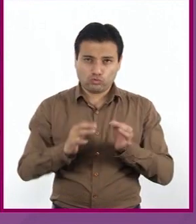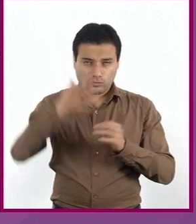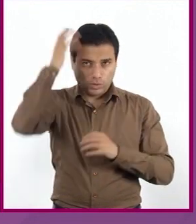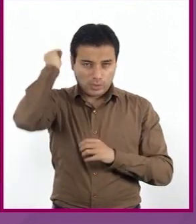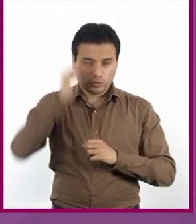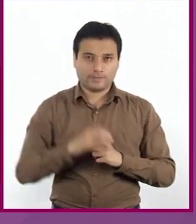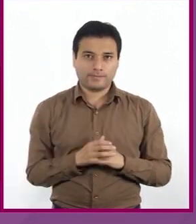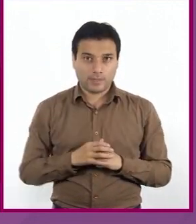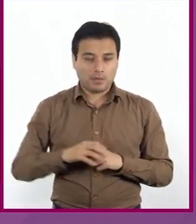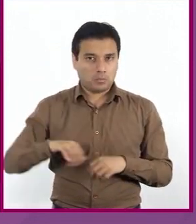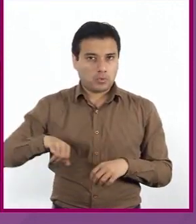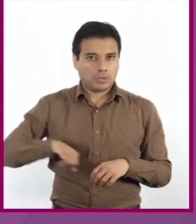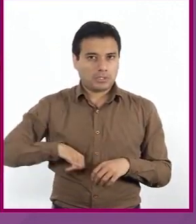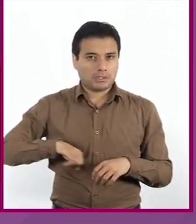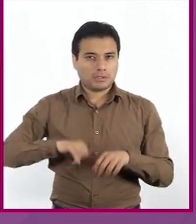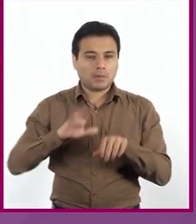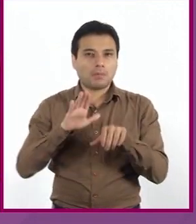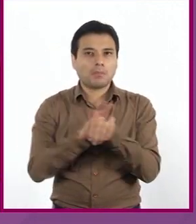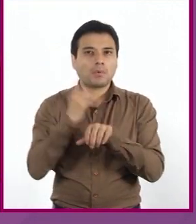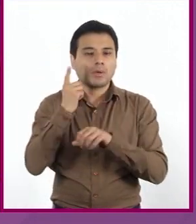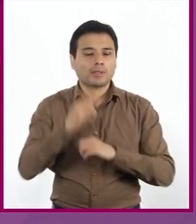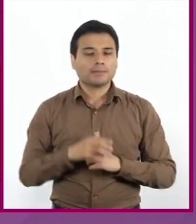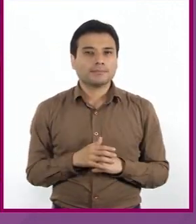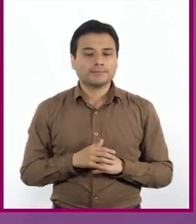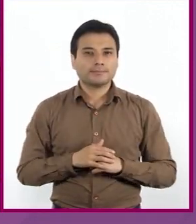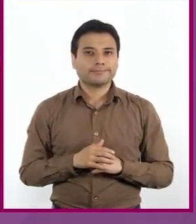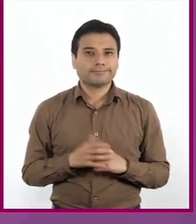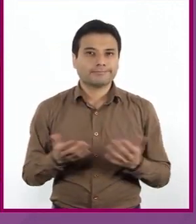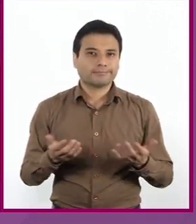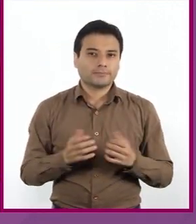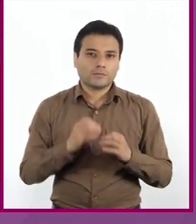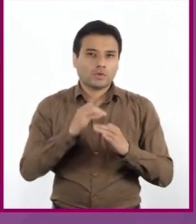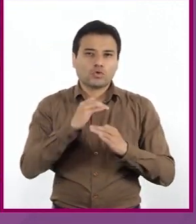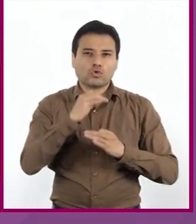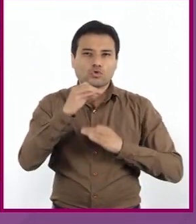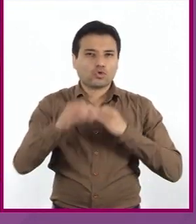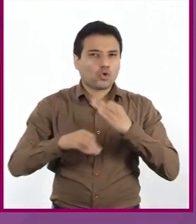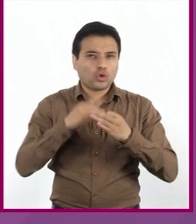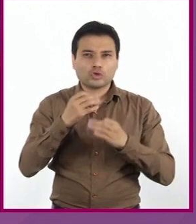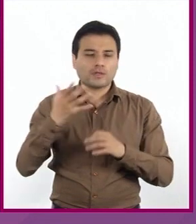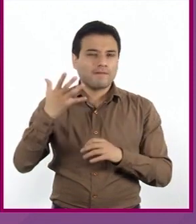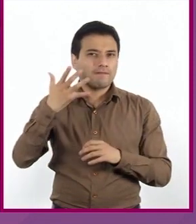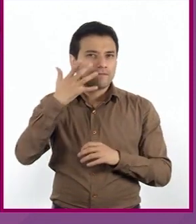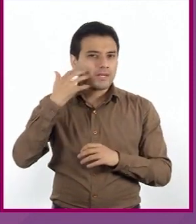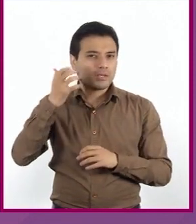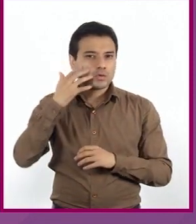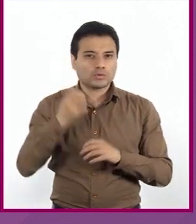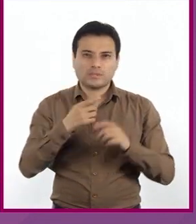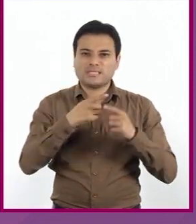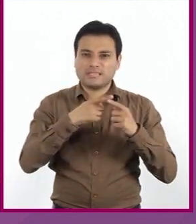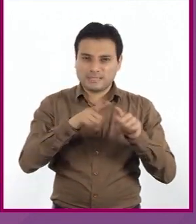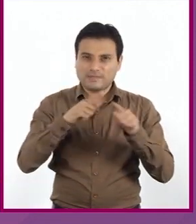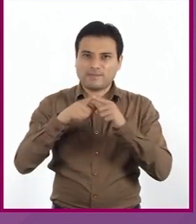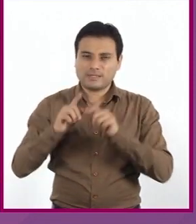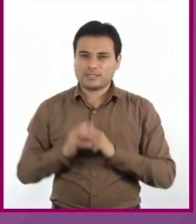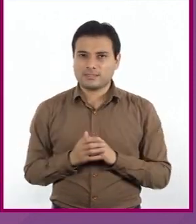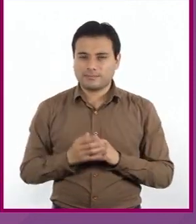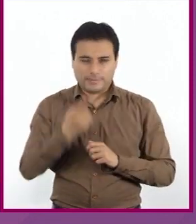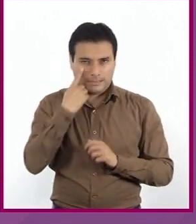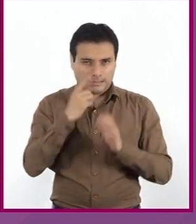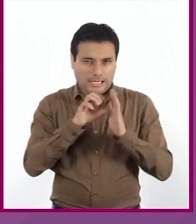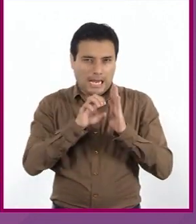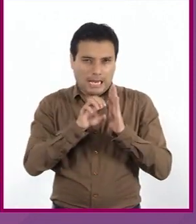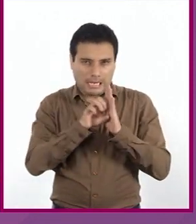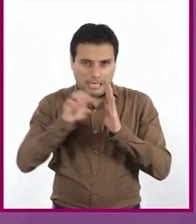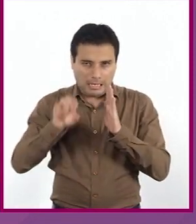interesante es que todos los felinos son diferentes. Entonces, digamos, por ejemplo,